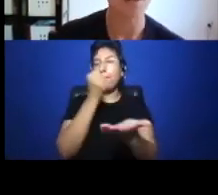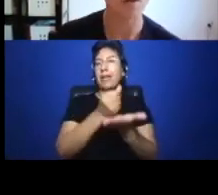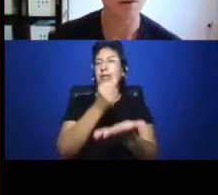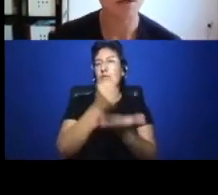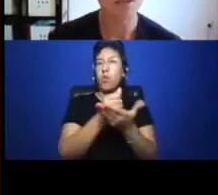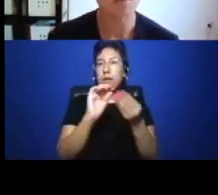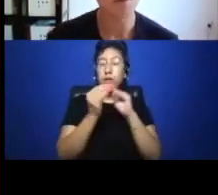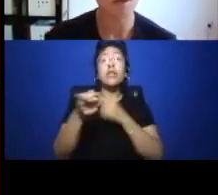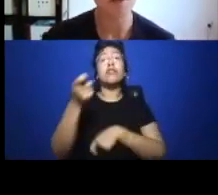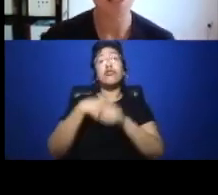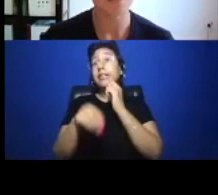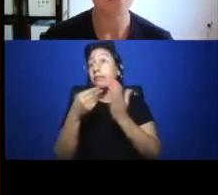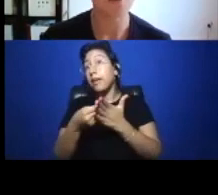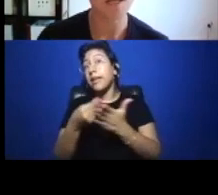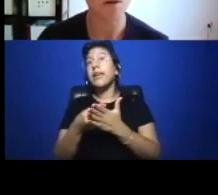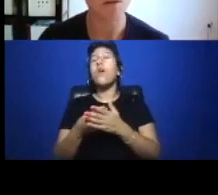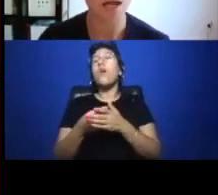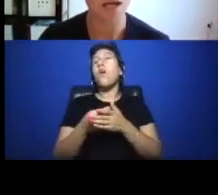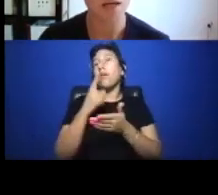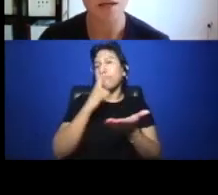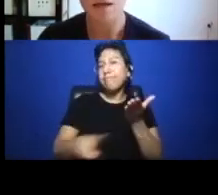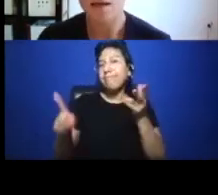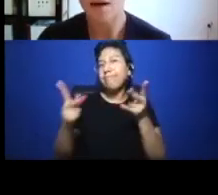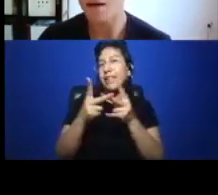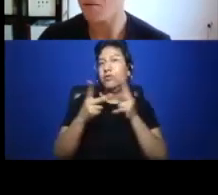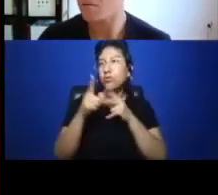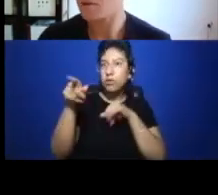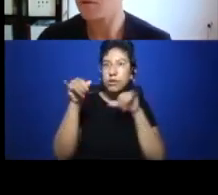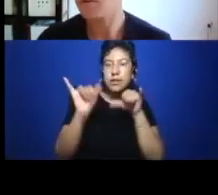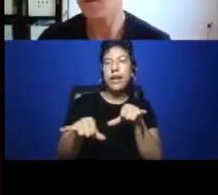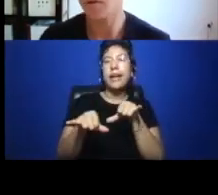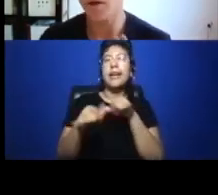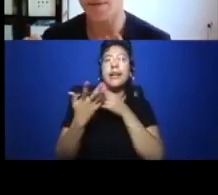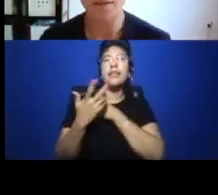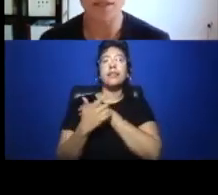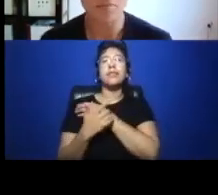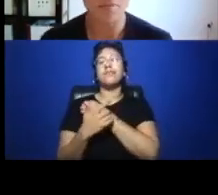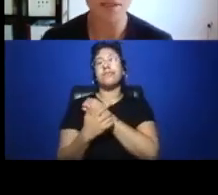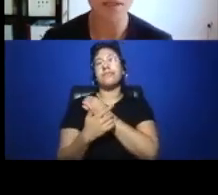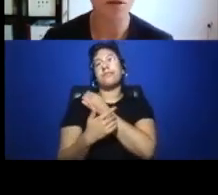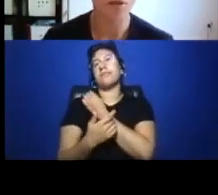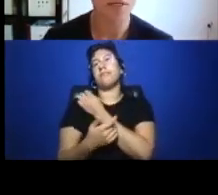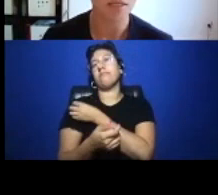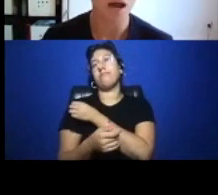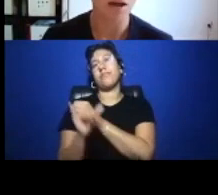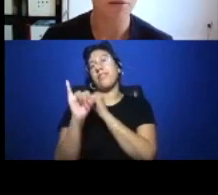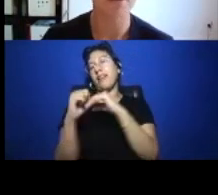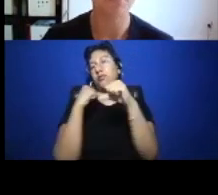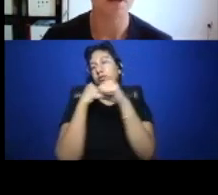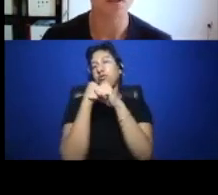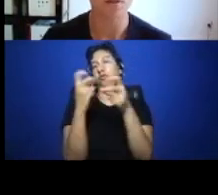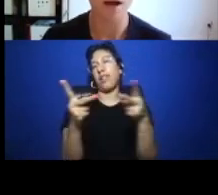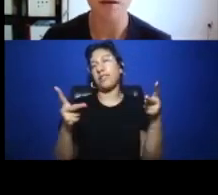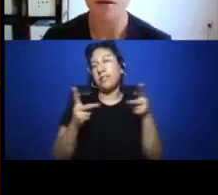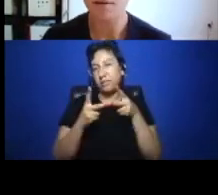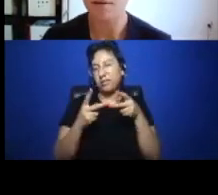pasaporte si intercambias dinero. A veces cuando te quedas en un lugar, tienes que... Así que eso es como un